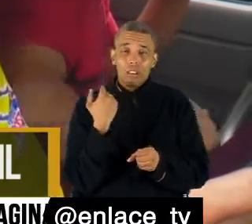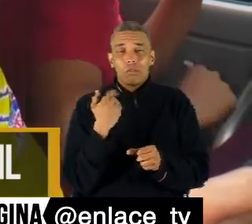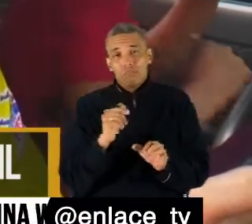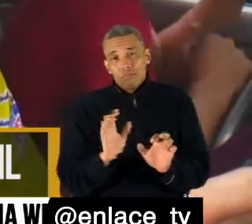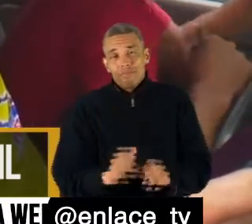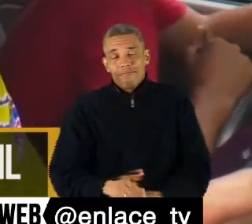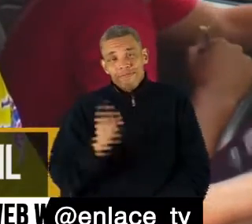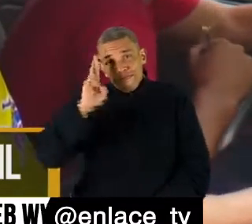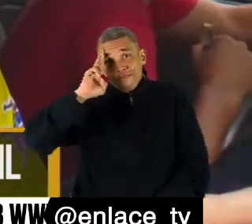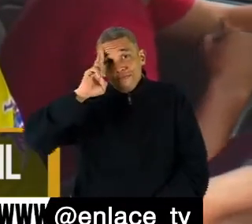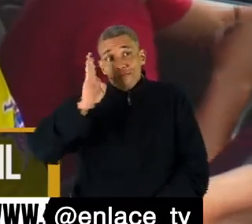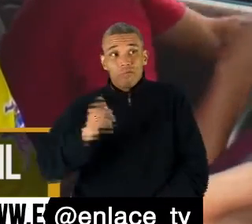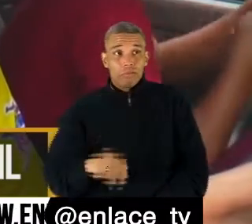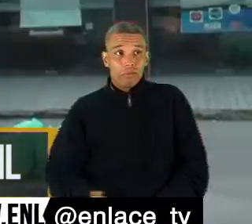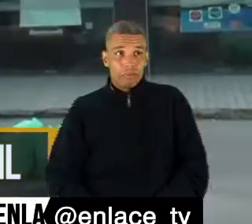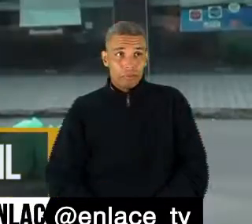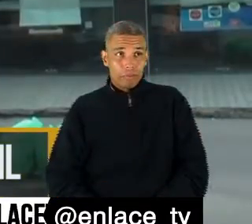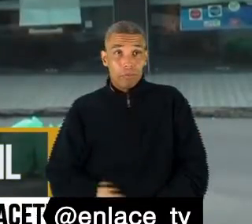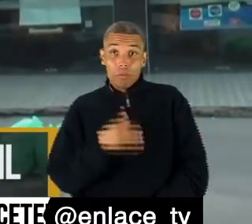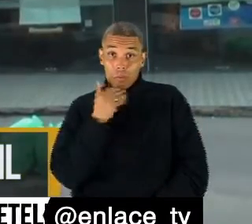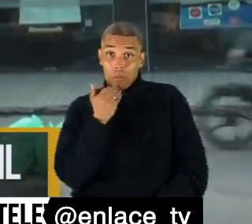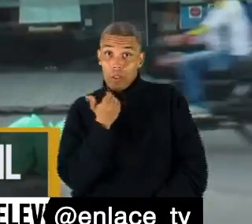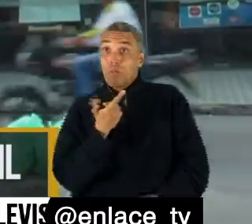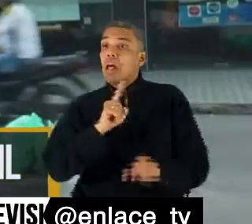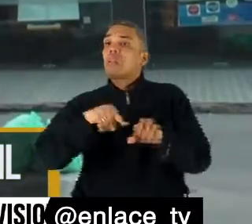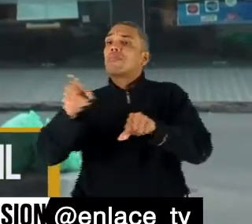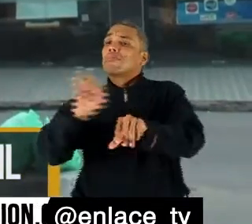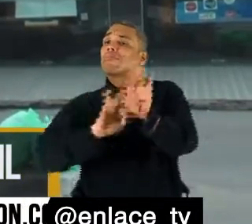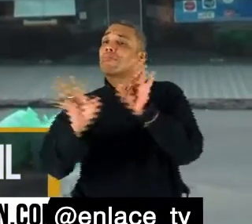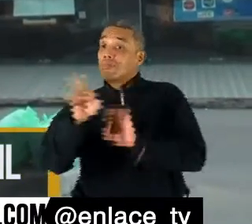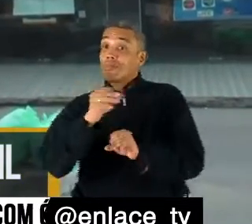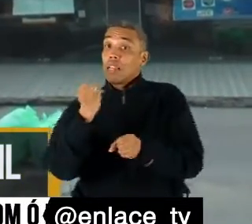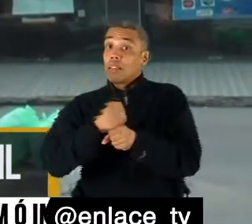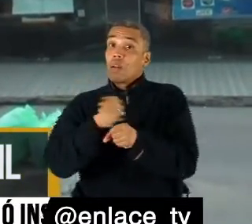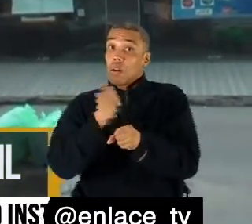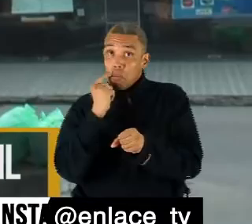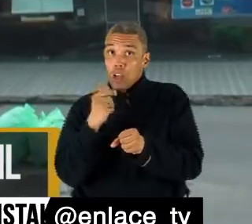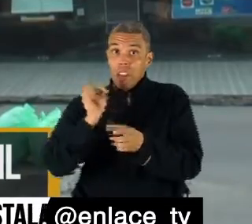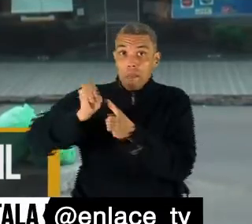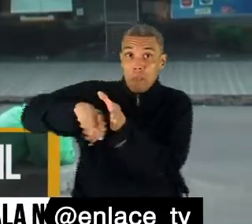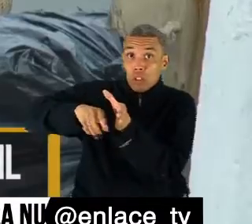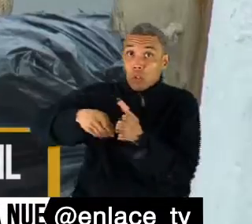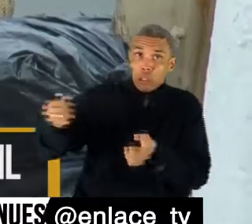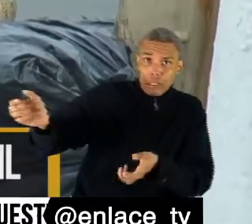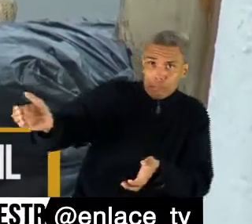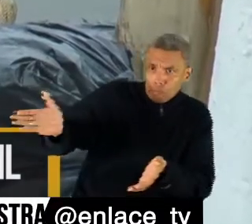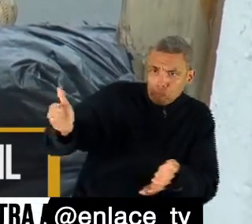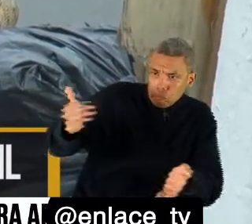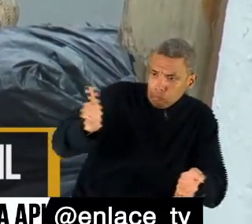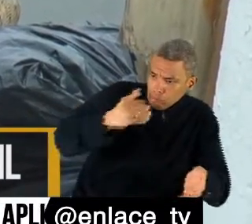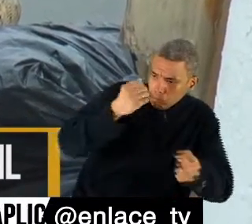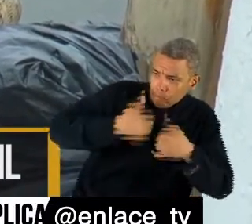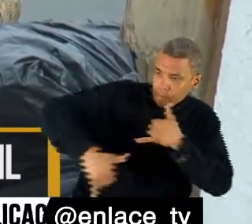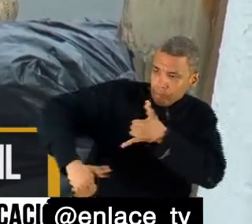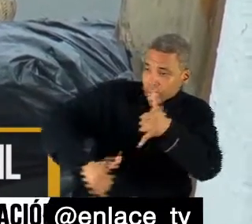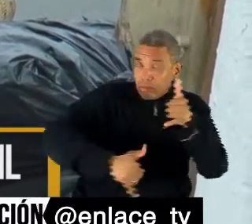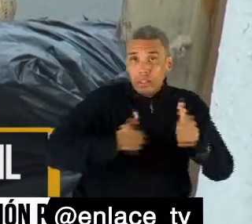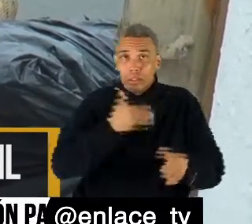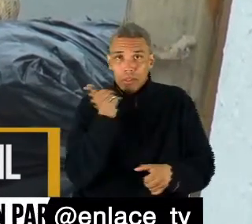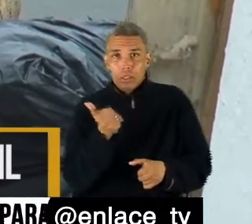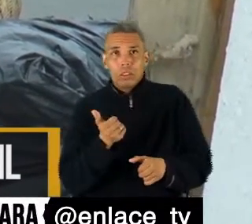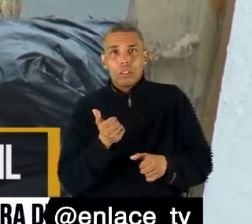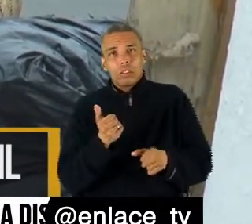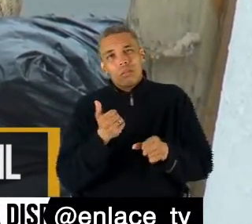y qué bueno sería que le dieran trabajo a las personas. Para los consultados sobre esta imagen negativa que ofrece la ciudad, la culpa recae en la falta de